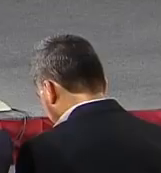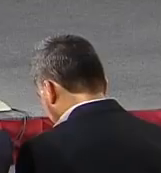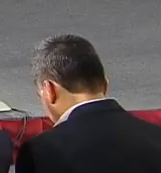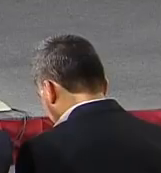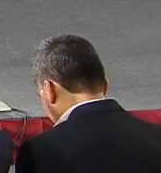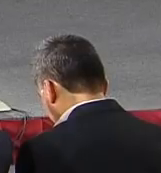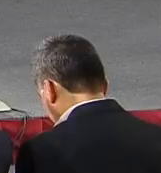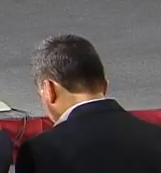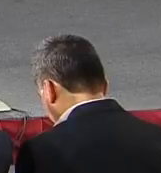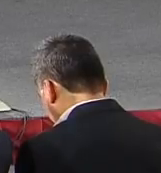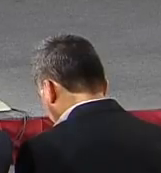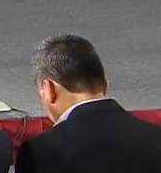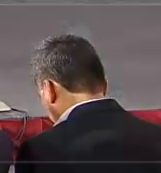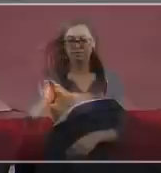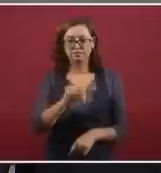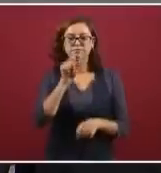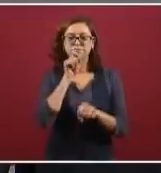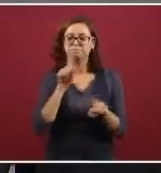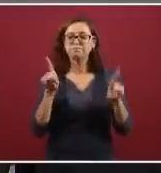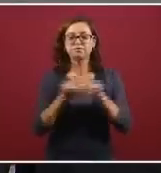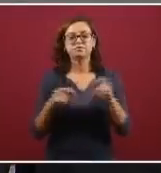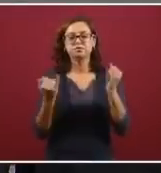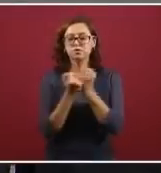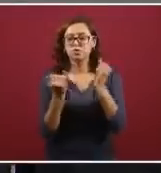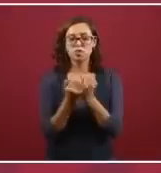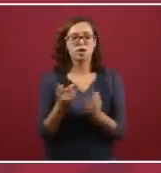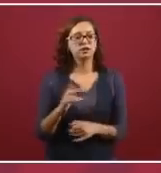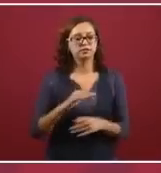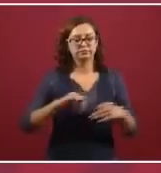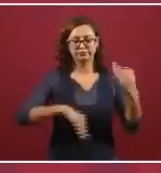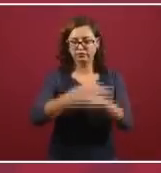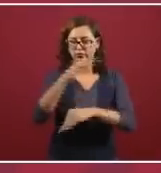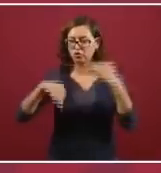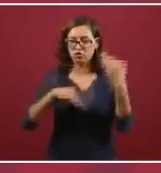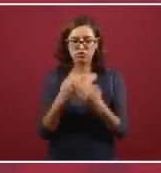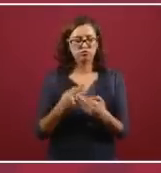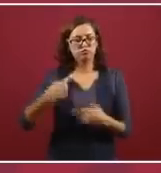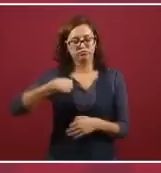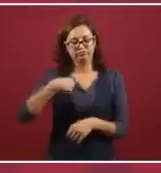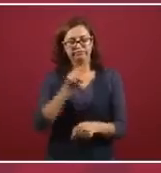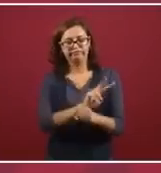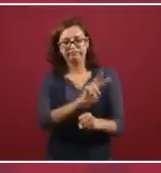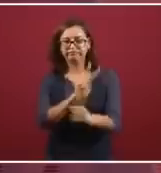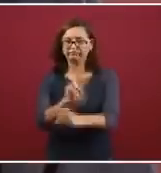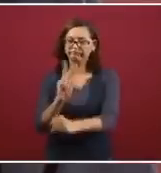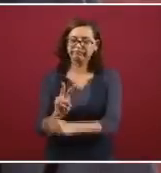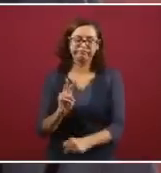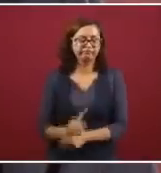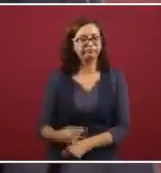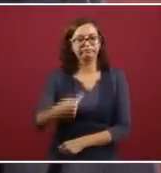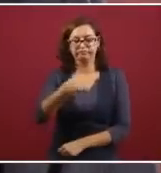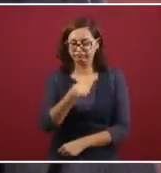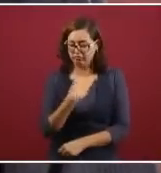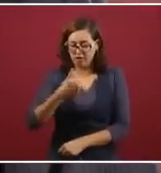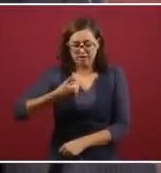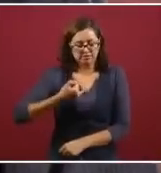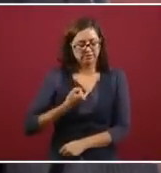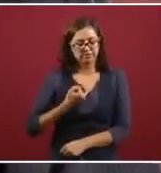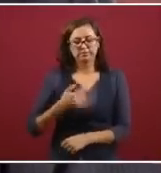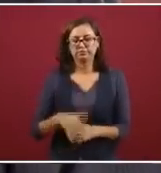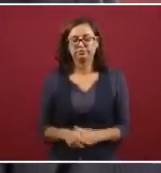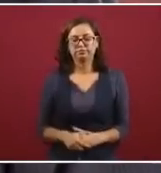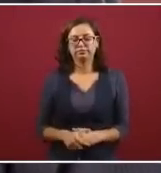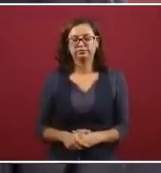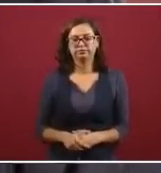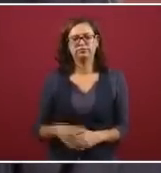lo mismo con todas. Y yo voy a estar pendiente como supervisor de obra. Cada